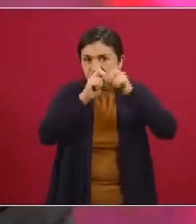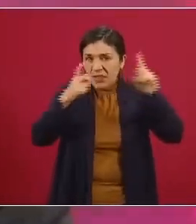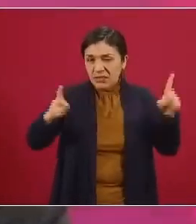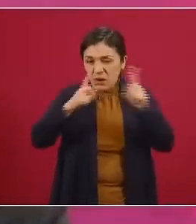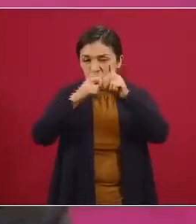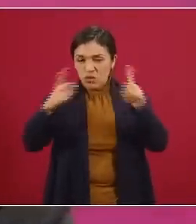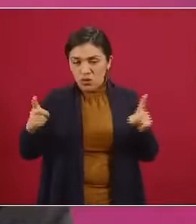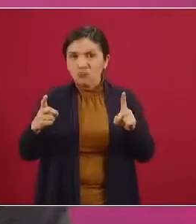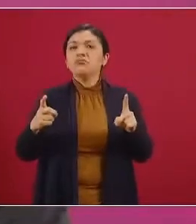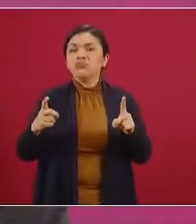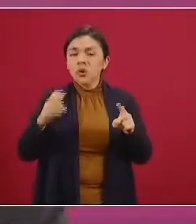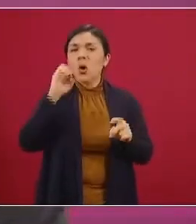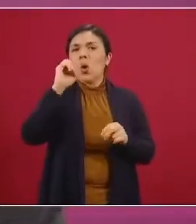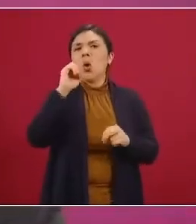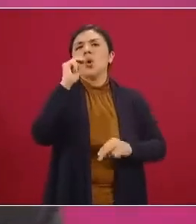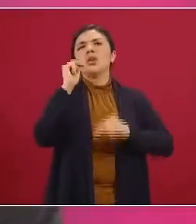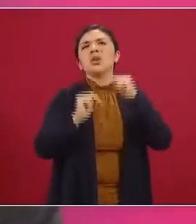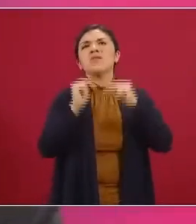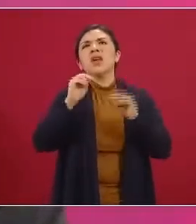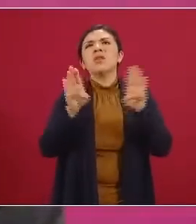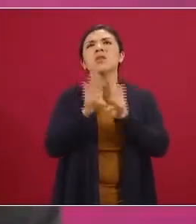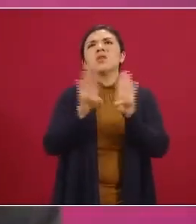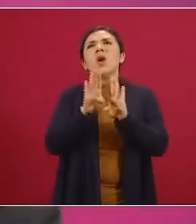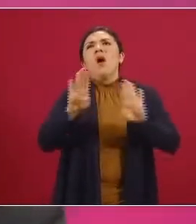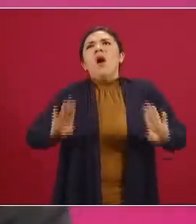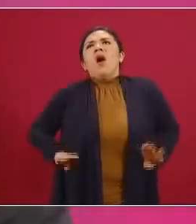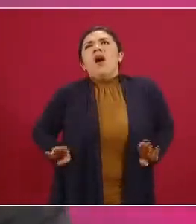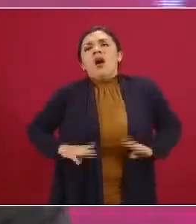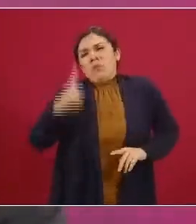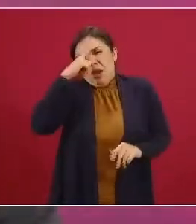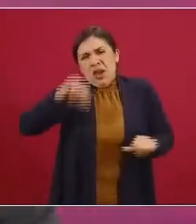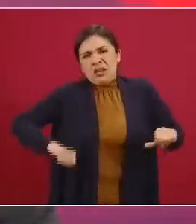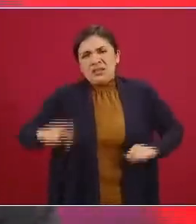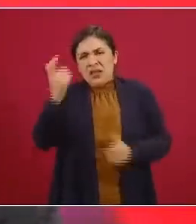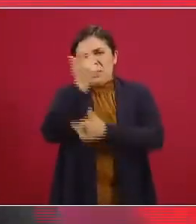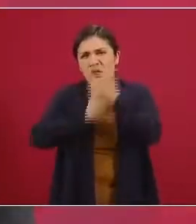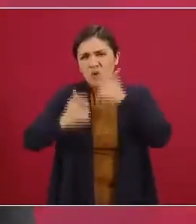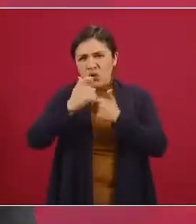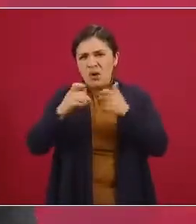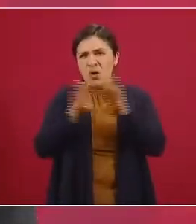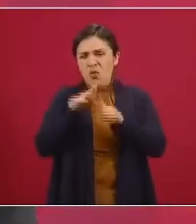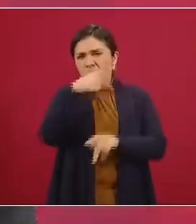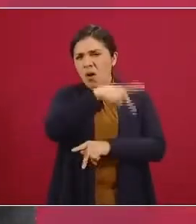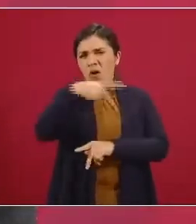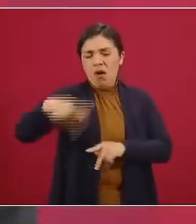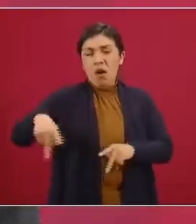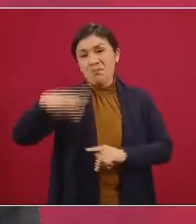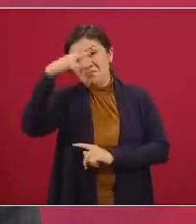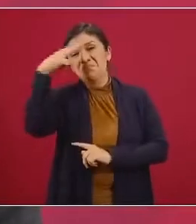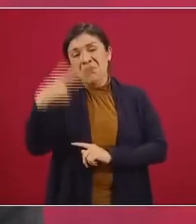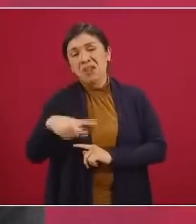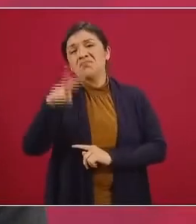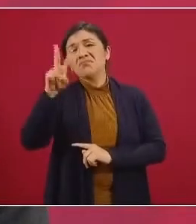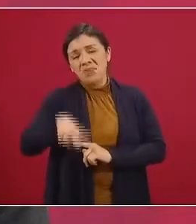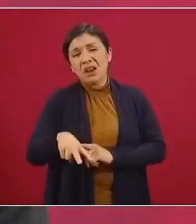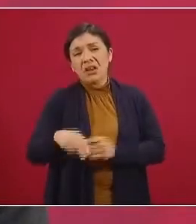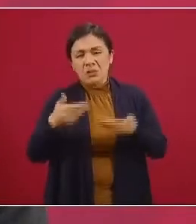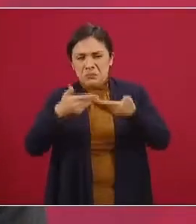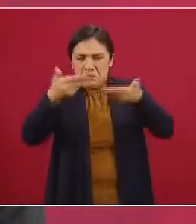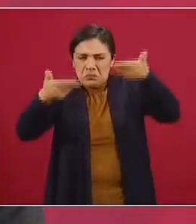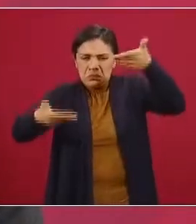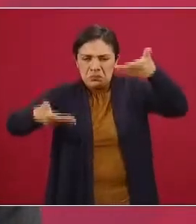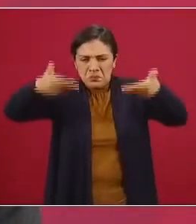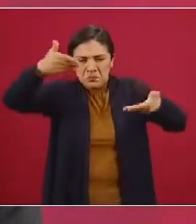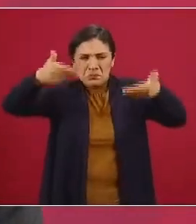desarrollo o niveles de actividad económica o capacidad económica, México está